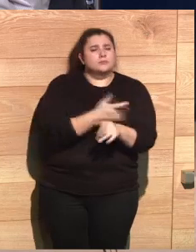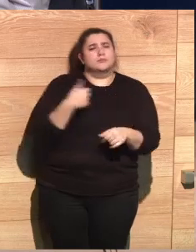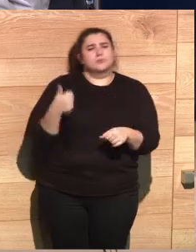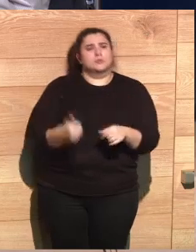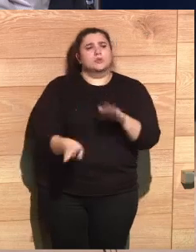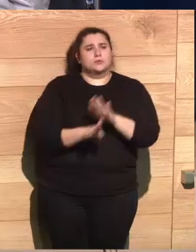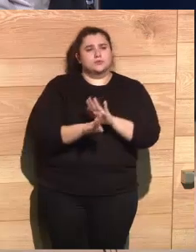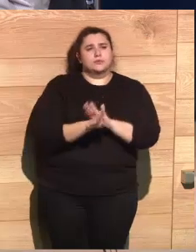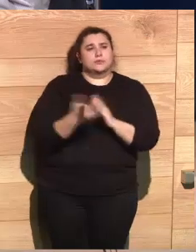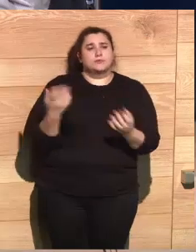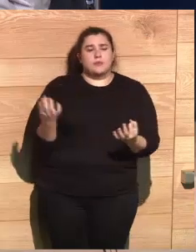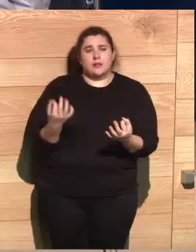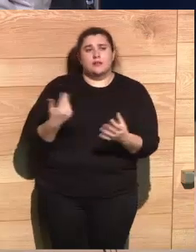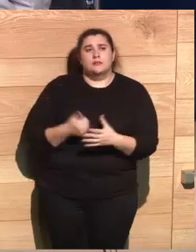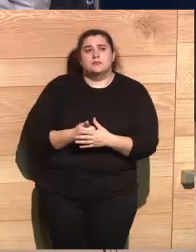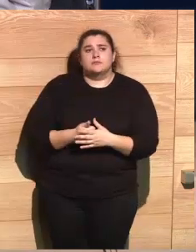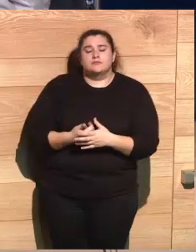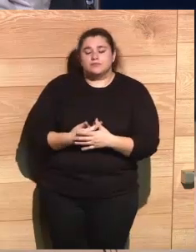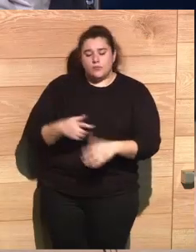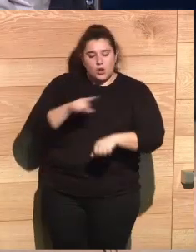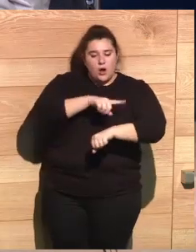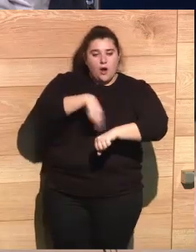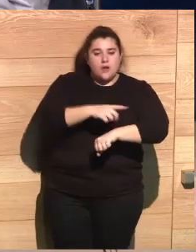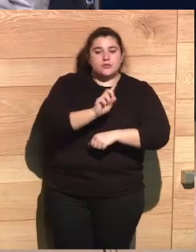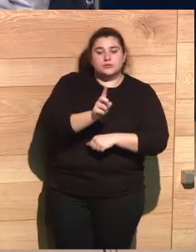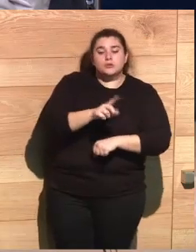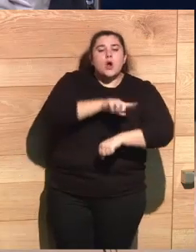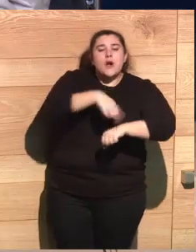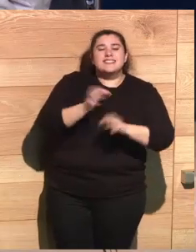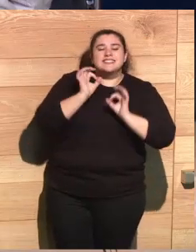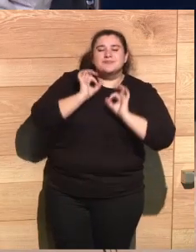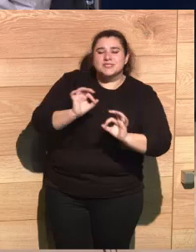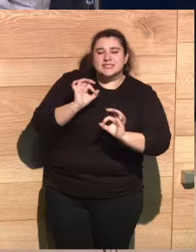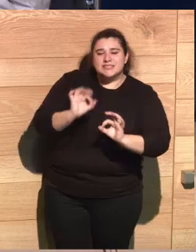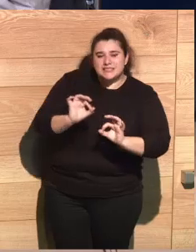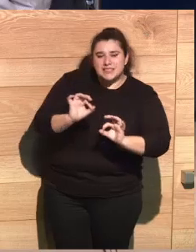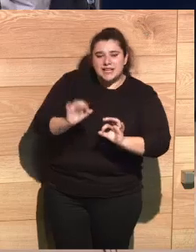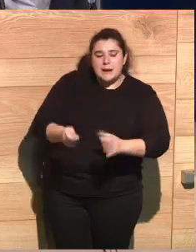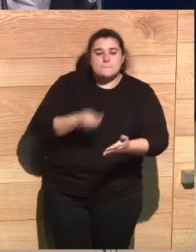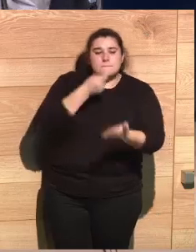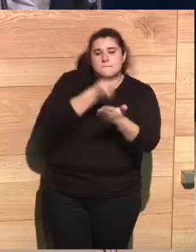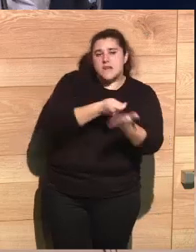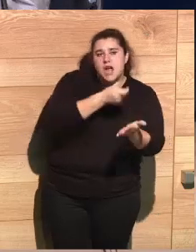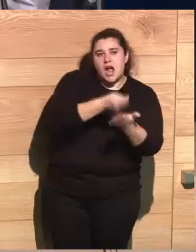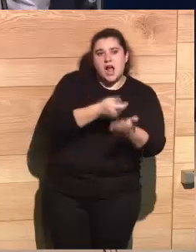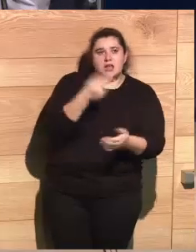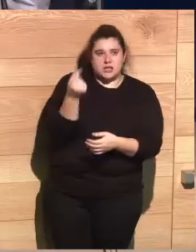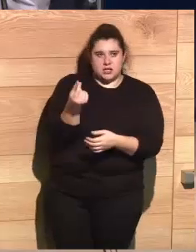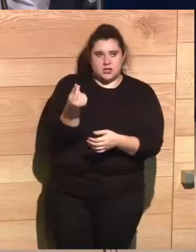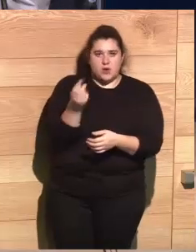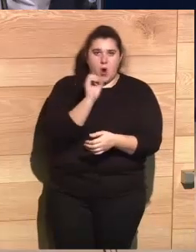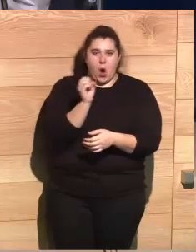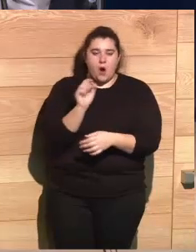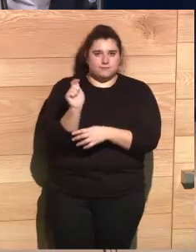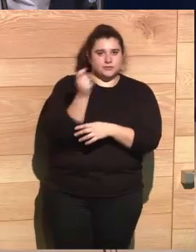No solo que eches horas, sino que eches horas que cuestan dinero o que te hagan pagar dinero. Yo creo que la